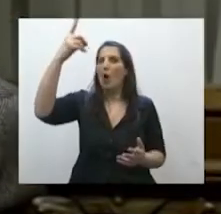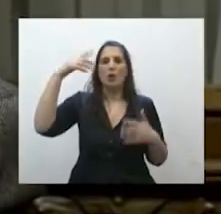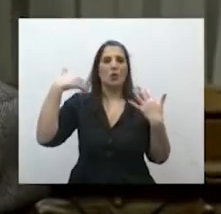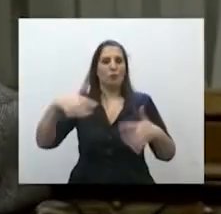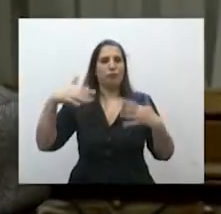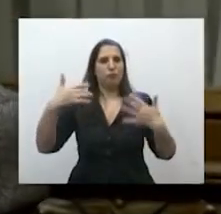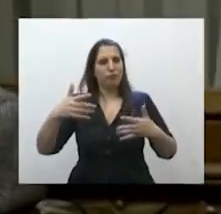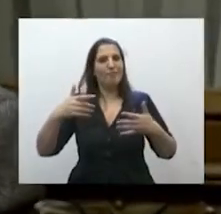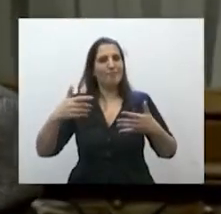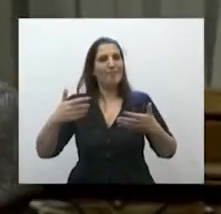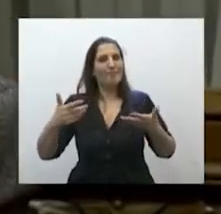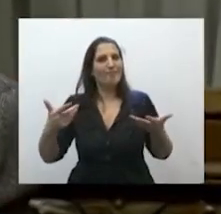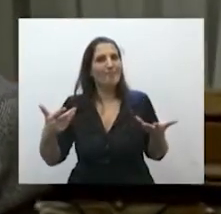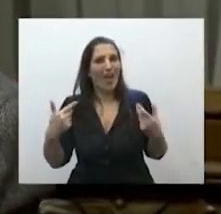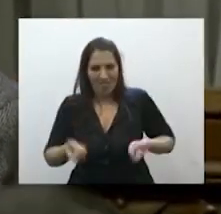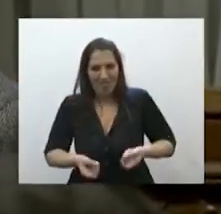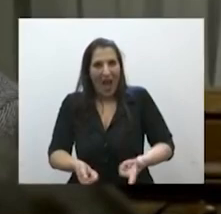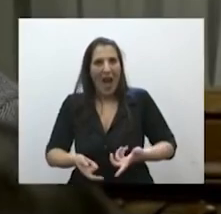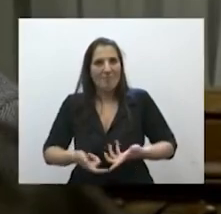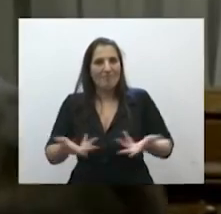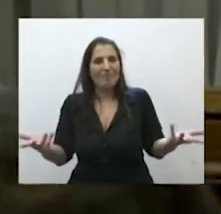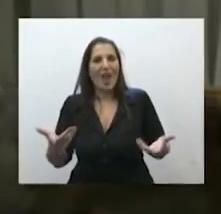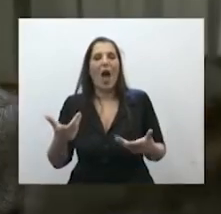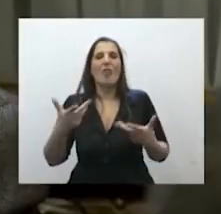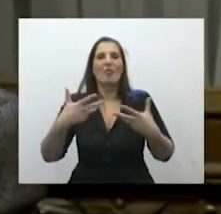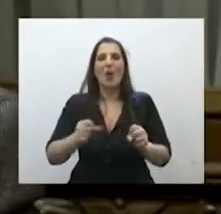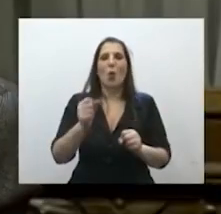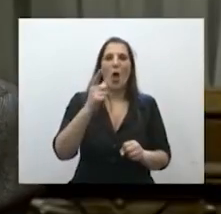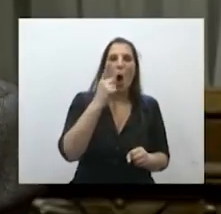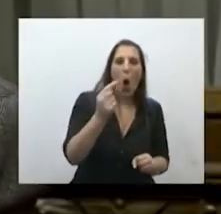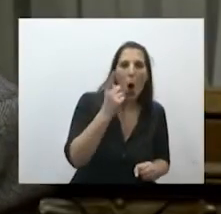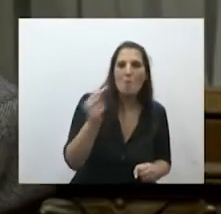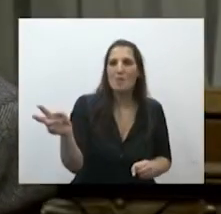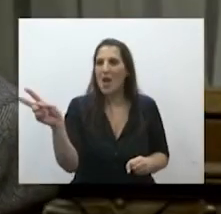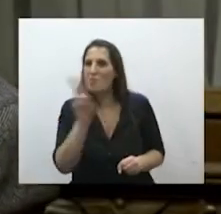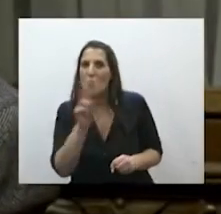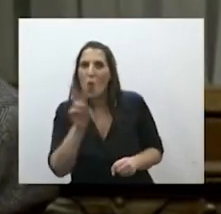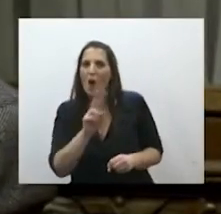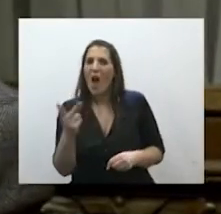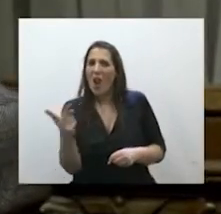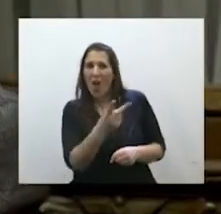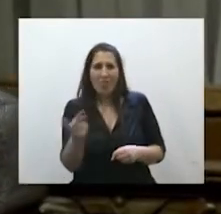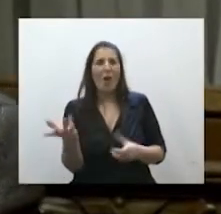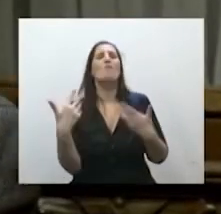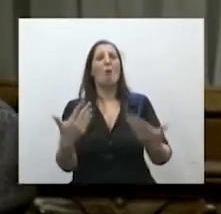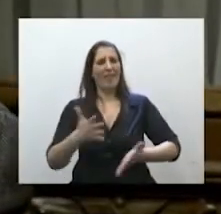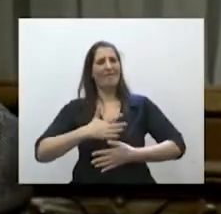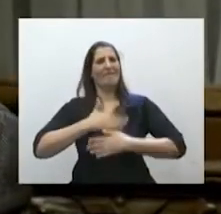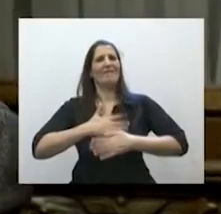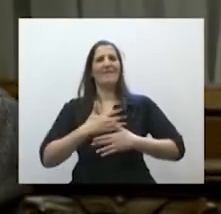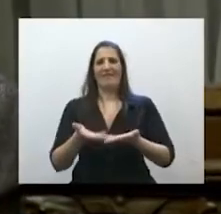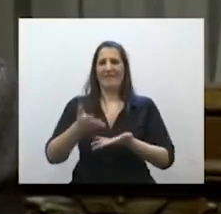junto a la creación, descubrirle al hombre y la mujer el goce, señora